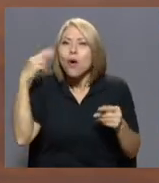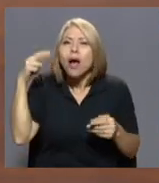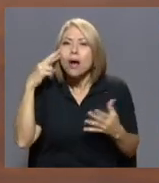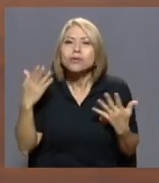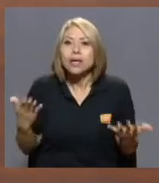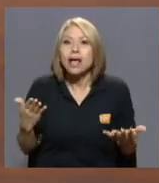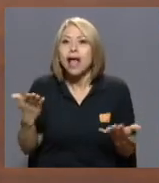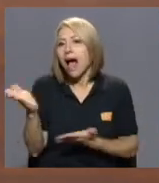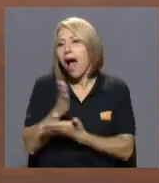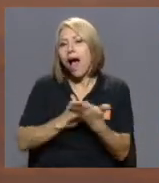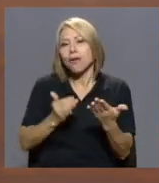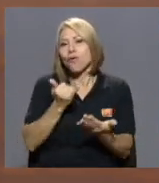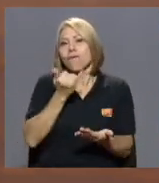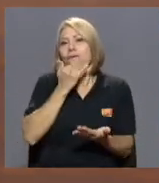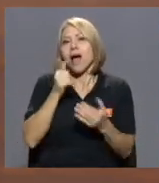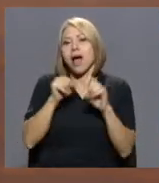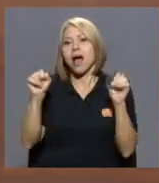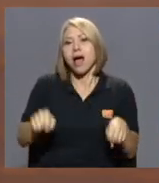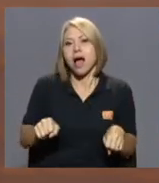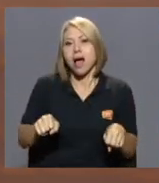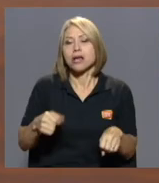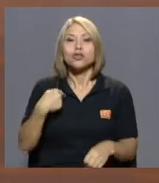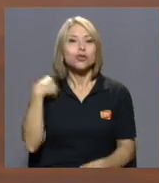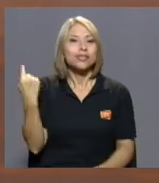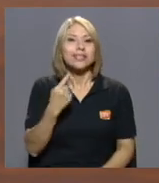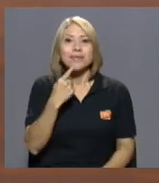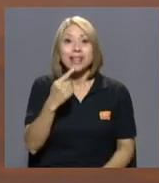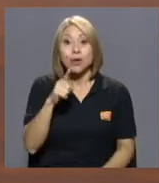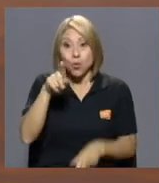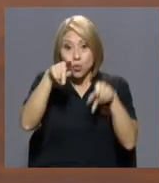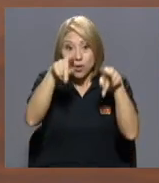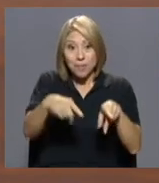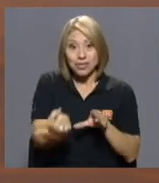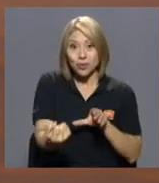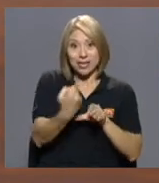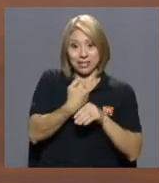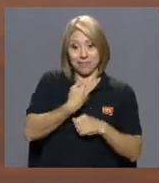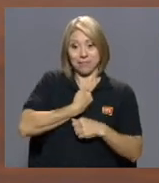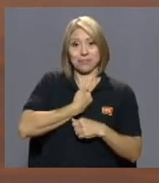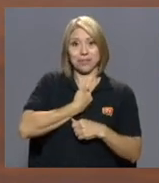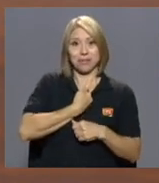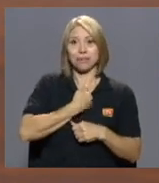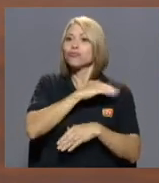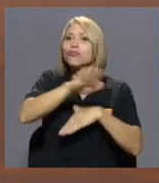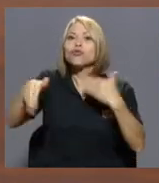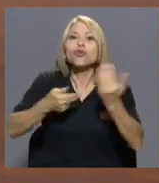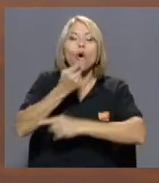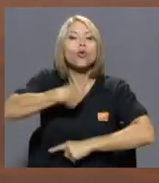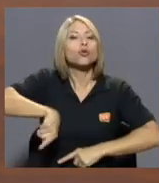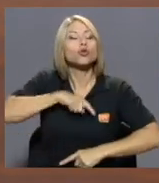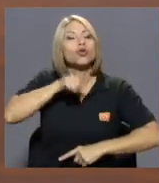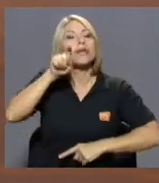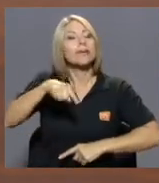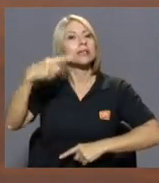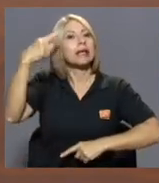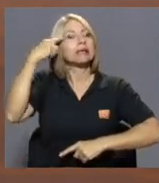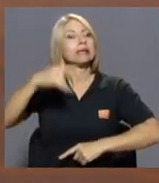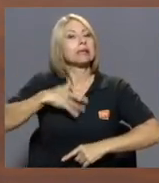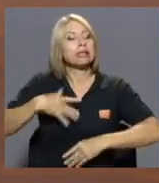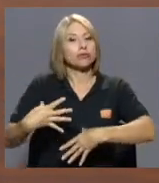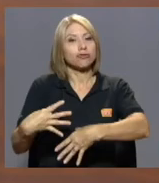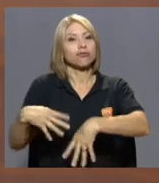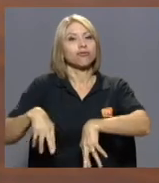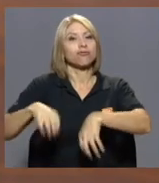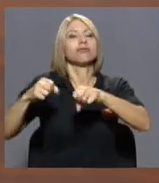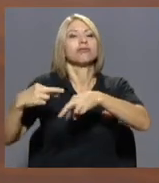cuando yo siempre lo digo, o sea, cuando hay un suicidio, todos nos tenemos que sentir responsables. Porque eso significa que falló el lazo social, falló el